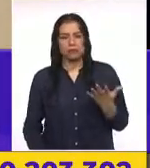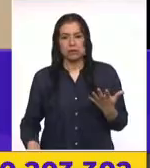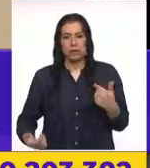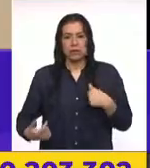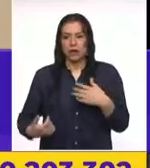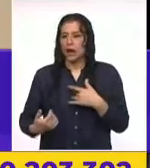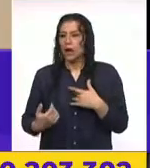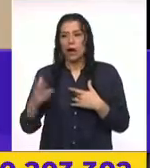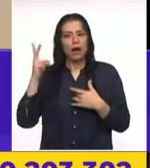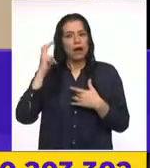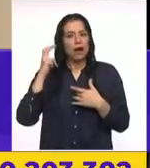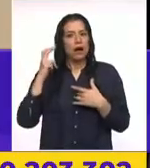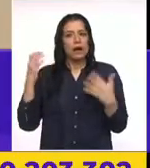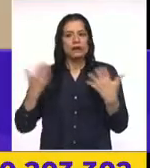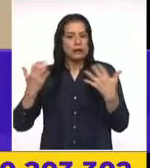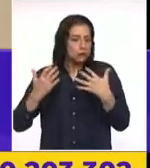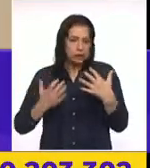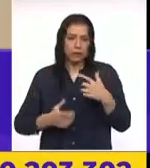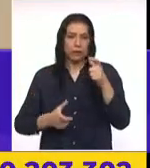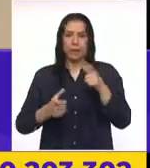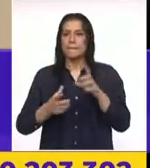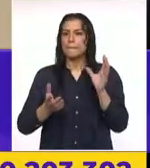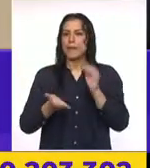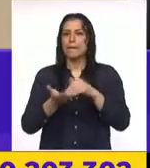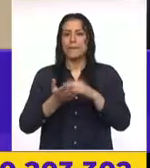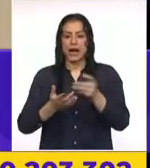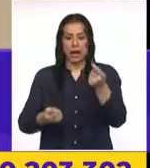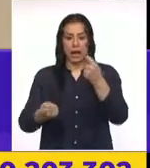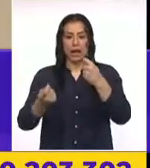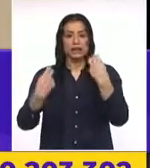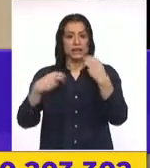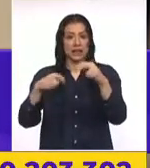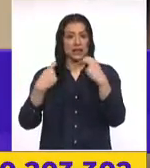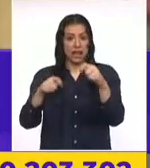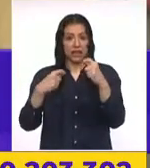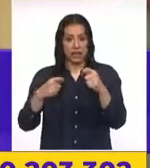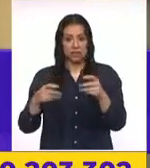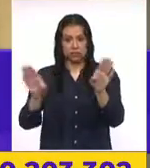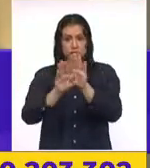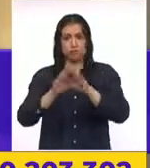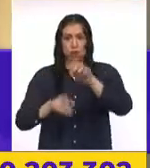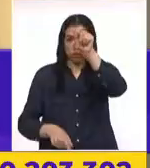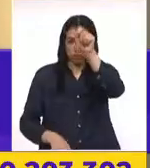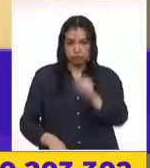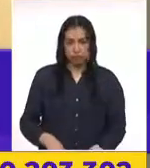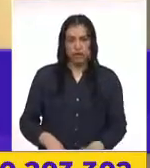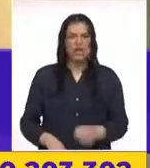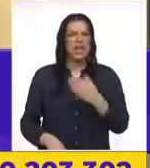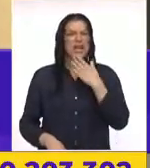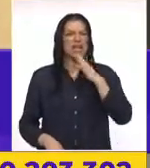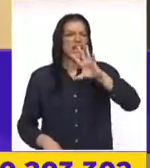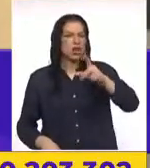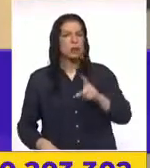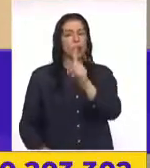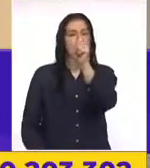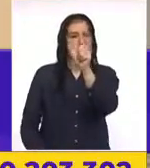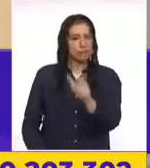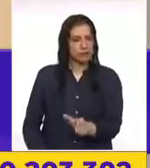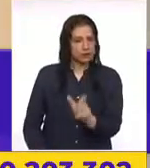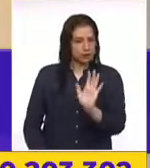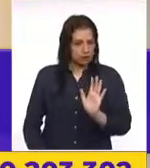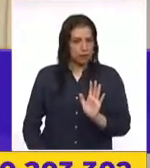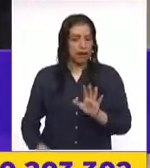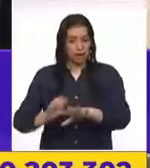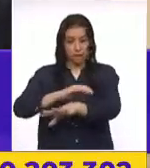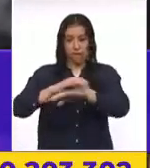balacera, pues nos asustamos mucho y en su mayoría las tiendas empezamos a cerrar, a bajar la puerta. El robo lo ejecutó una sola persona.